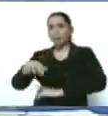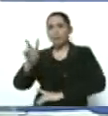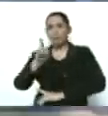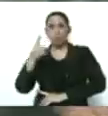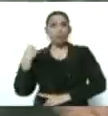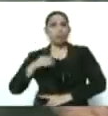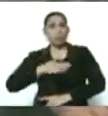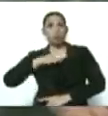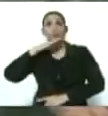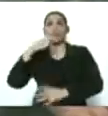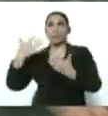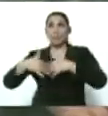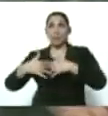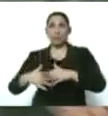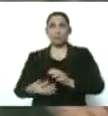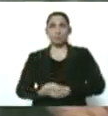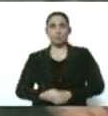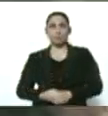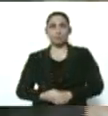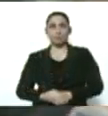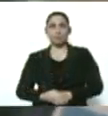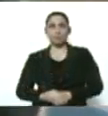tenemos suficientes máquinas.